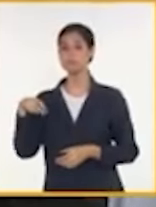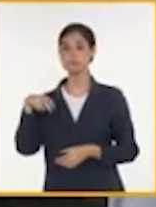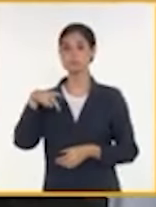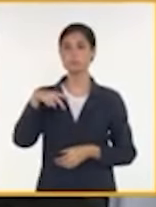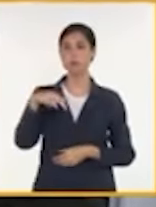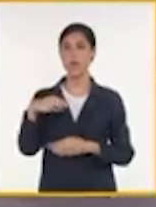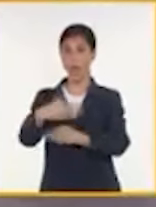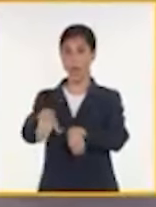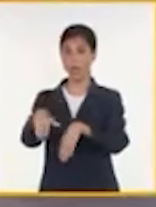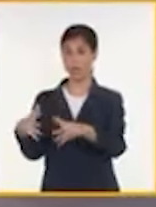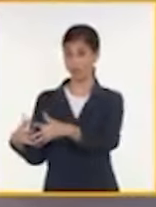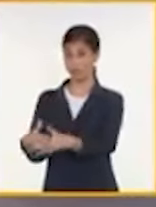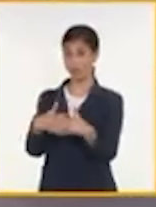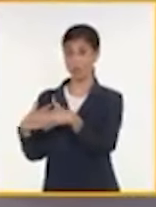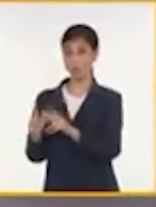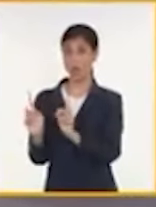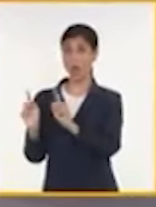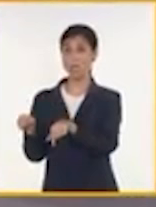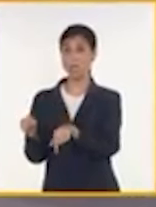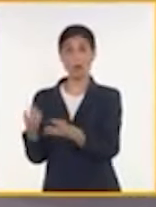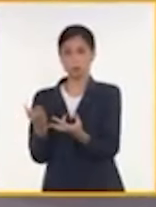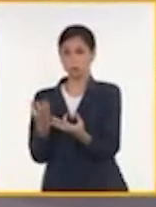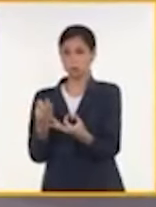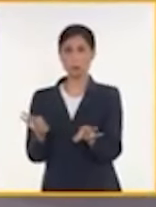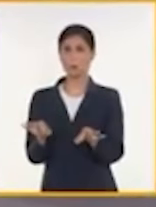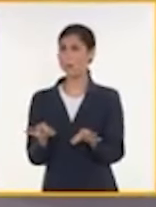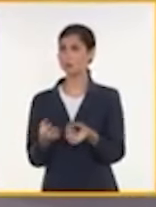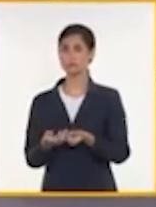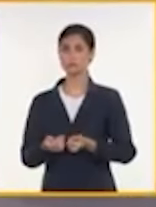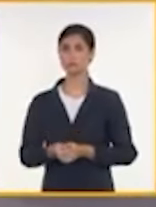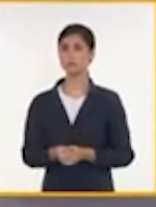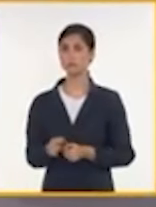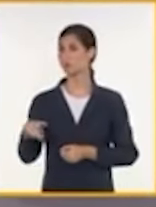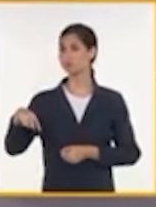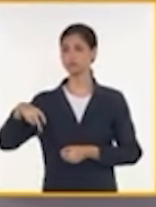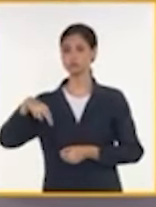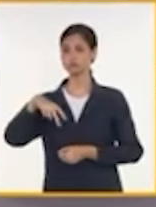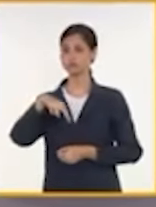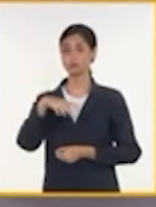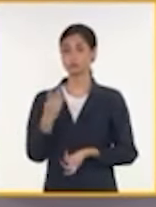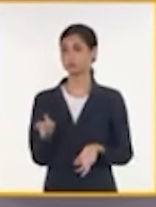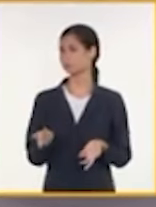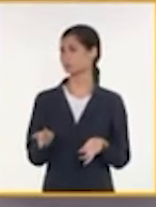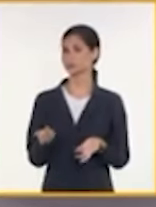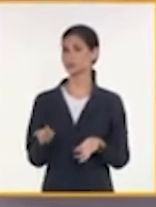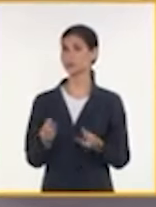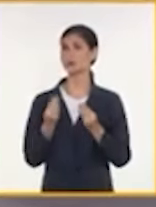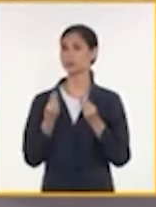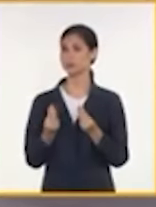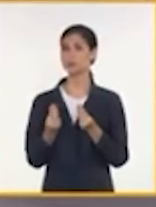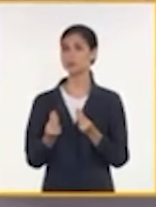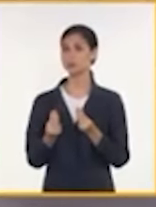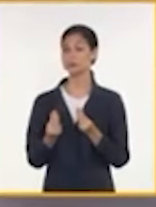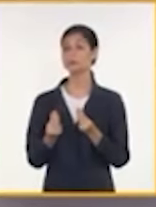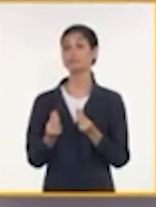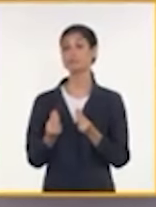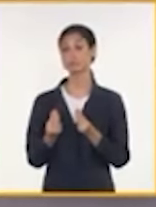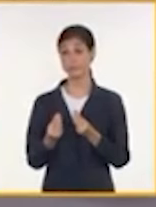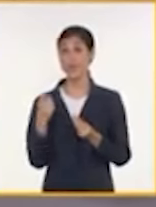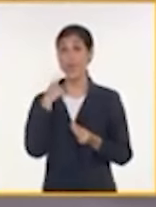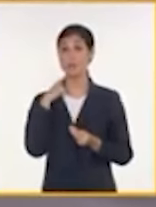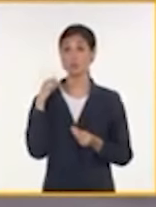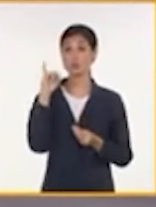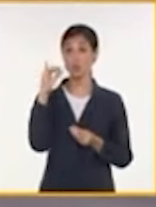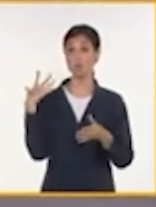y ellos que fueron denunciados Por Cuba y informados a Estados Unidos hace 6 años hoy se ven involucrados en estos nuevos actos